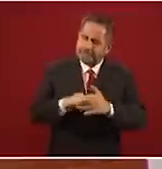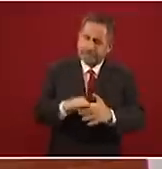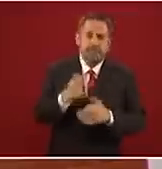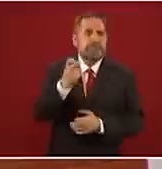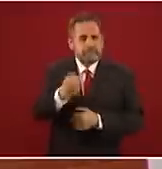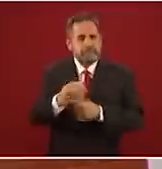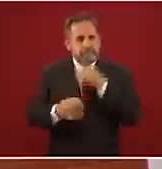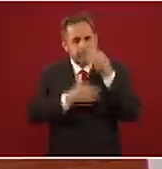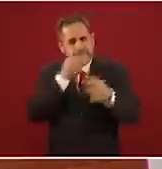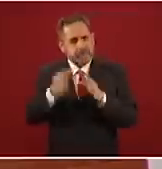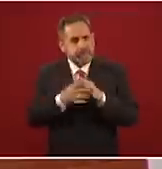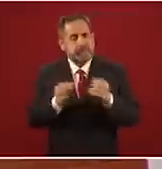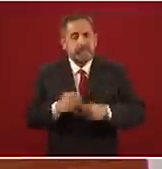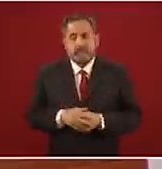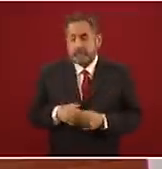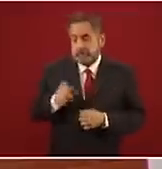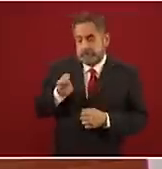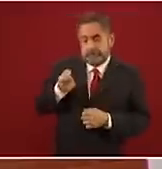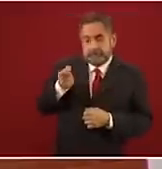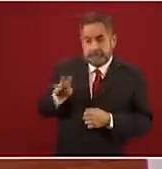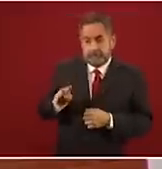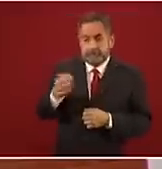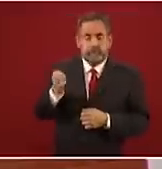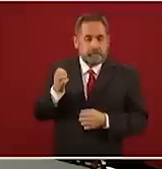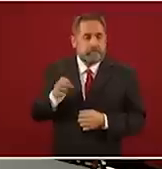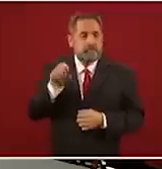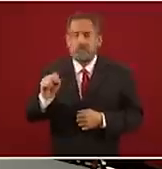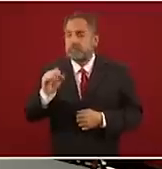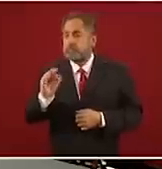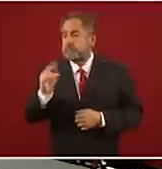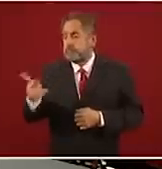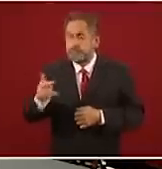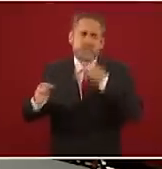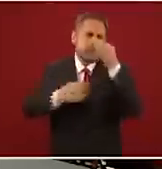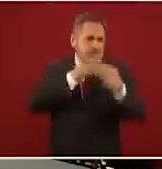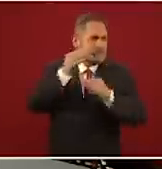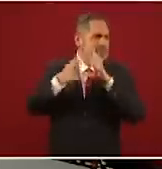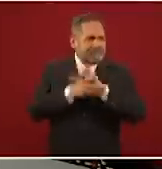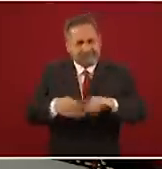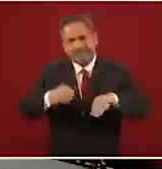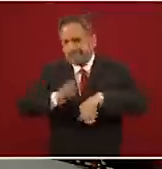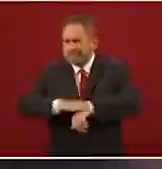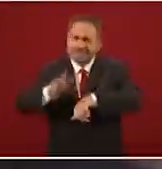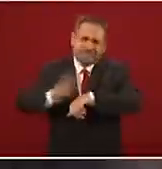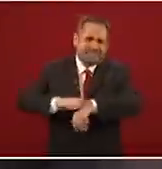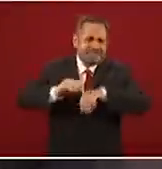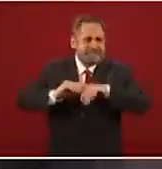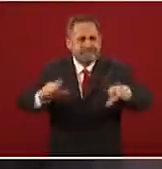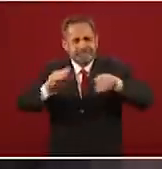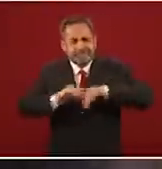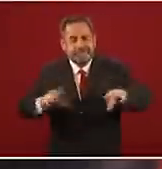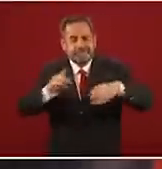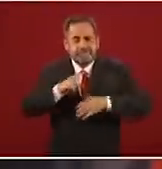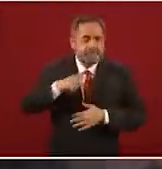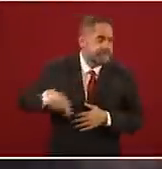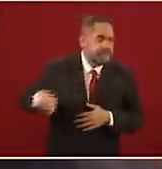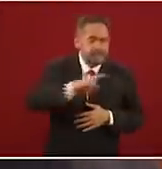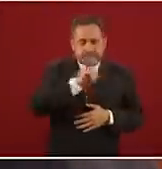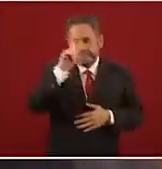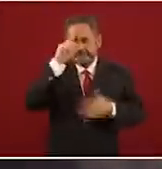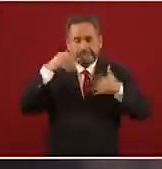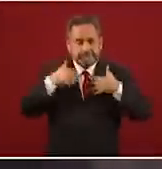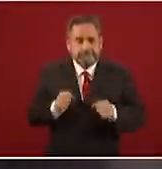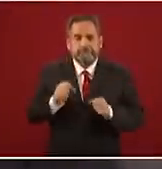continuando, empezamos el 29 de enero en la Secretaría de la Función Pública y así vamos a seguir haciendo hasta lograr consolidar este